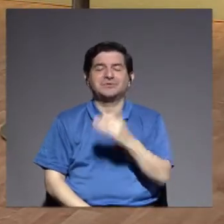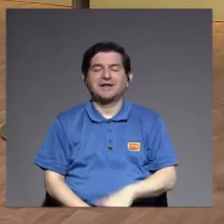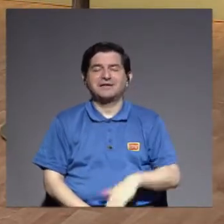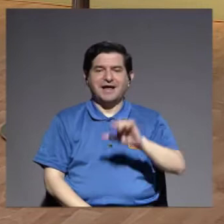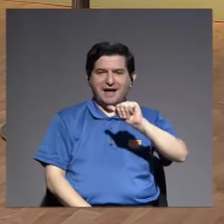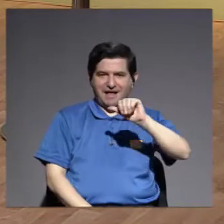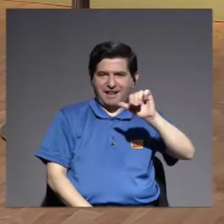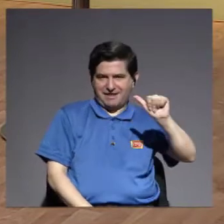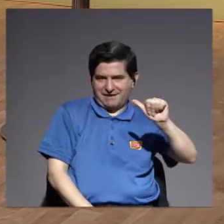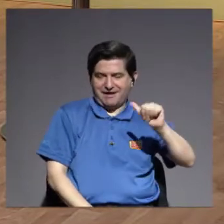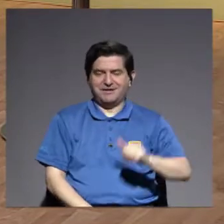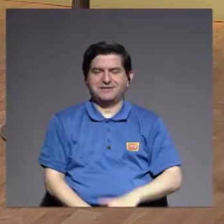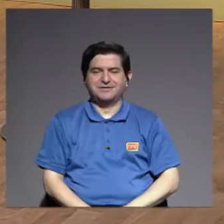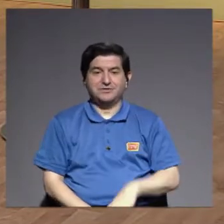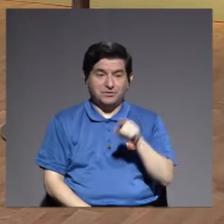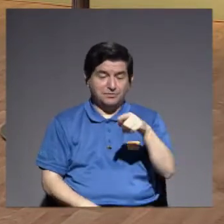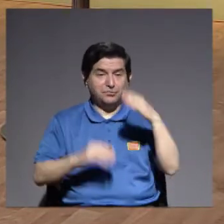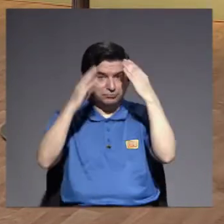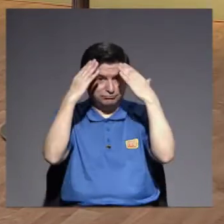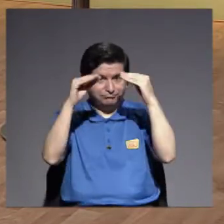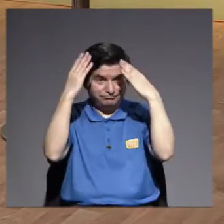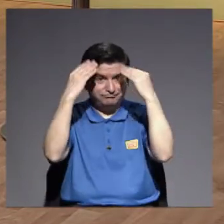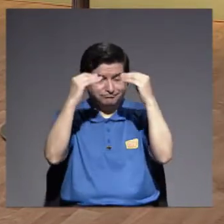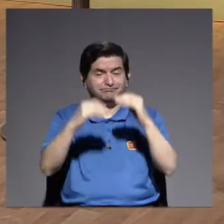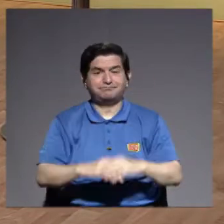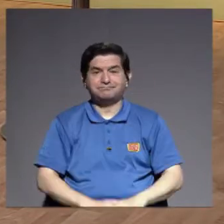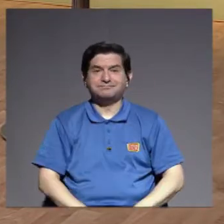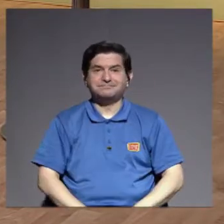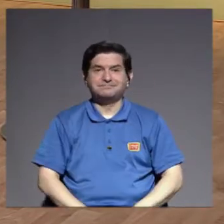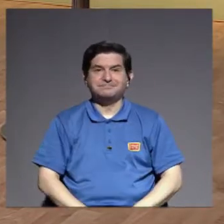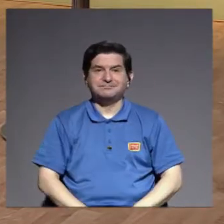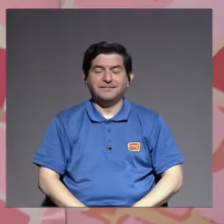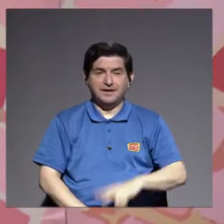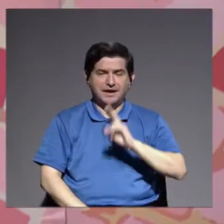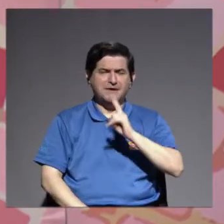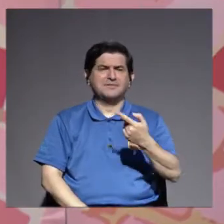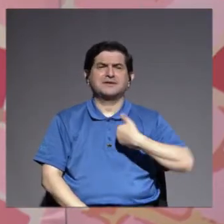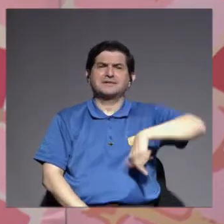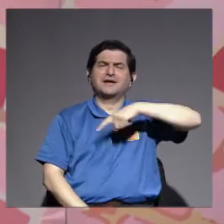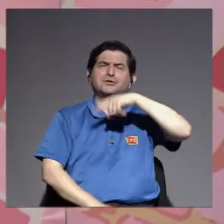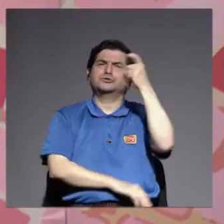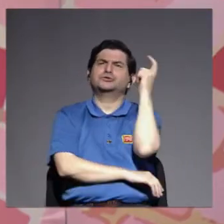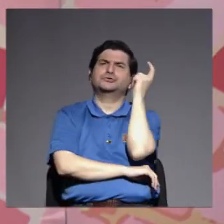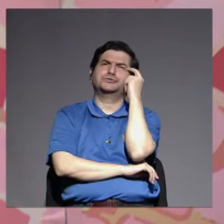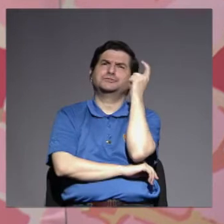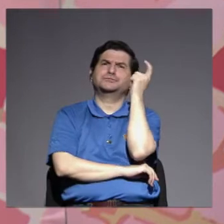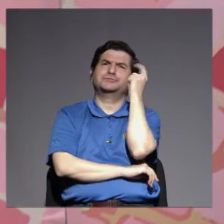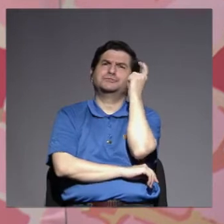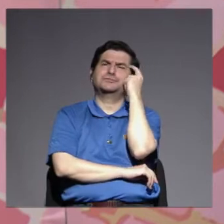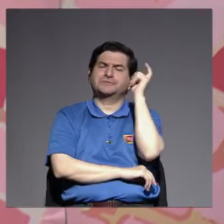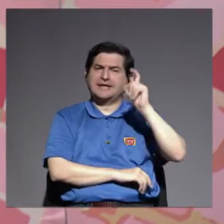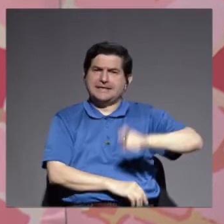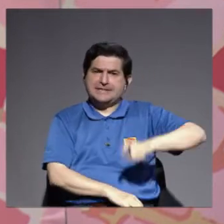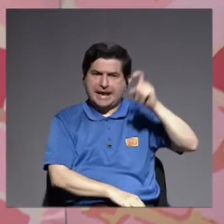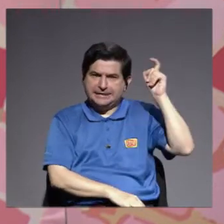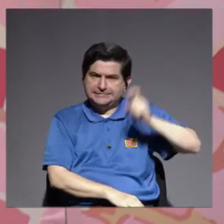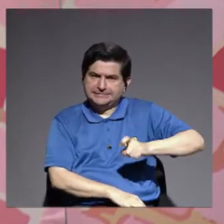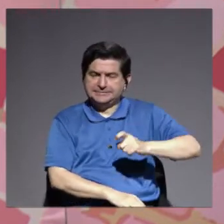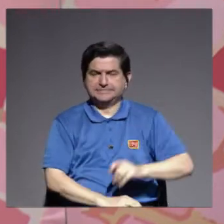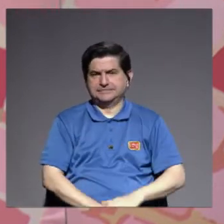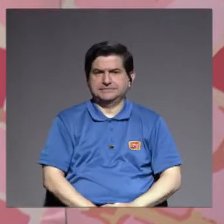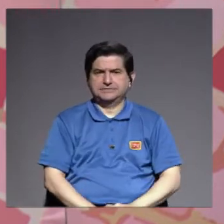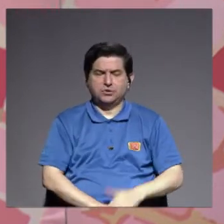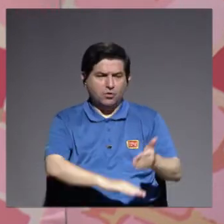por esos datos. Realmente nos dejan pensando en la necesidad de